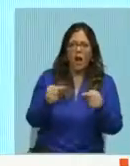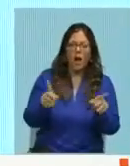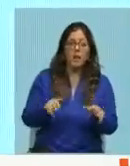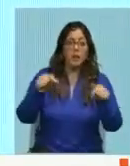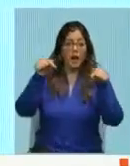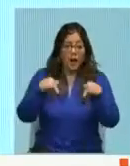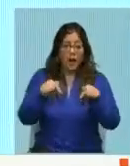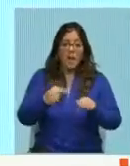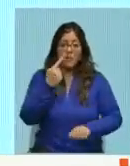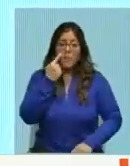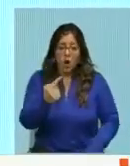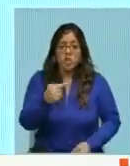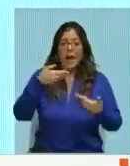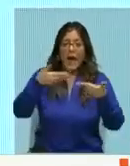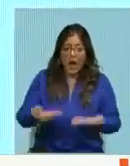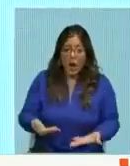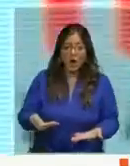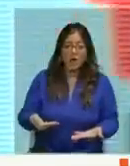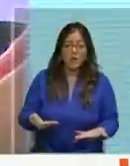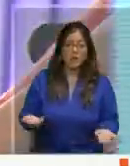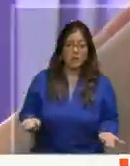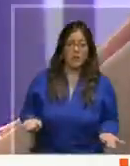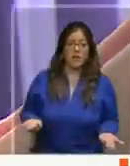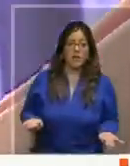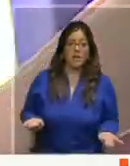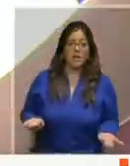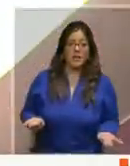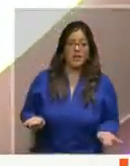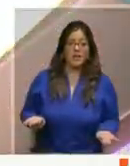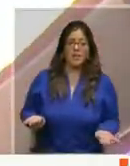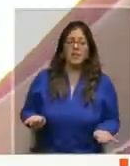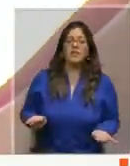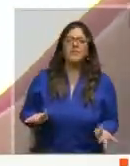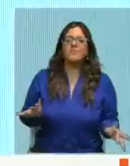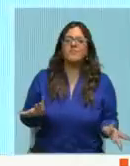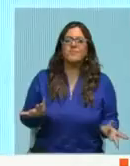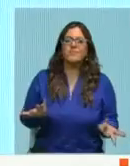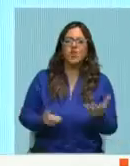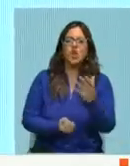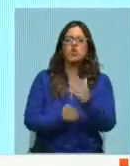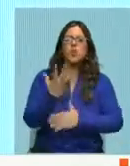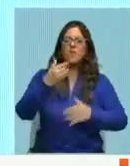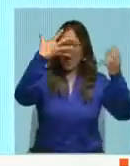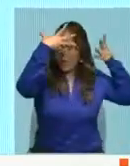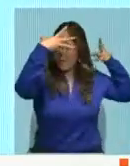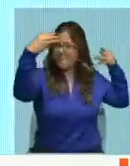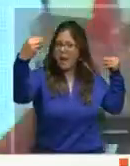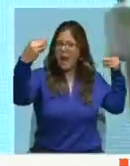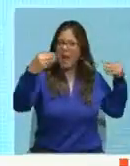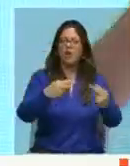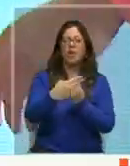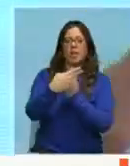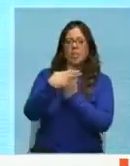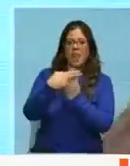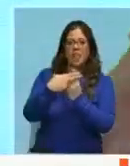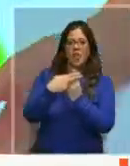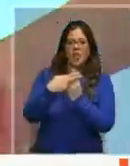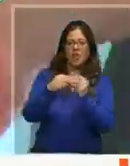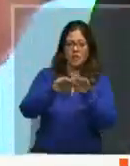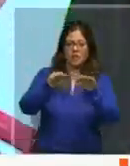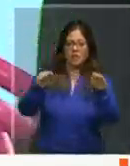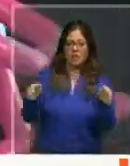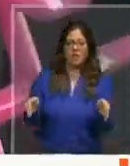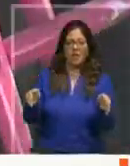Vamos a conocer ahora, en este momento, a quién es la nueva embajadora de Teletón. Subió al escenario